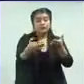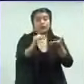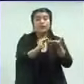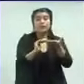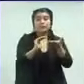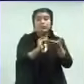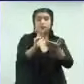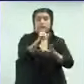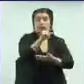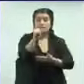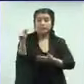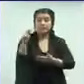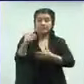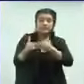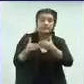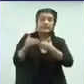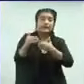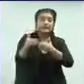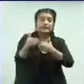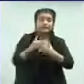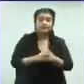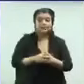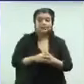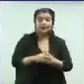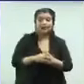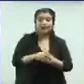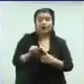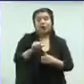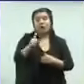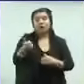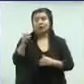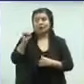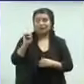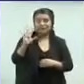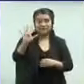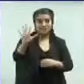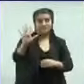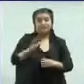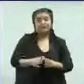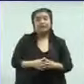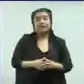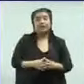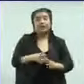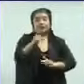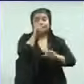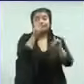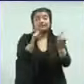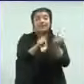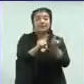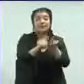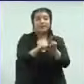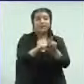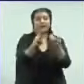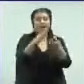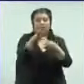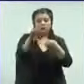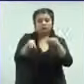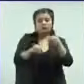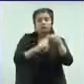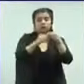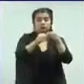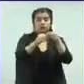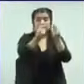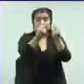los meses restantes. Siguiente, por favor. En torno a la integración